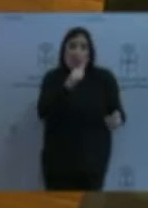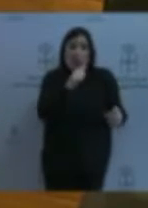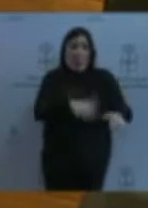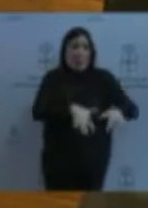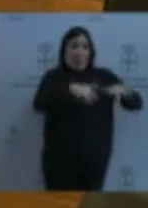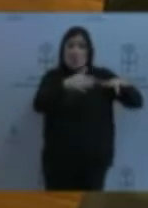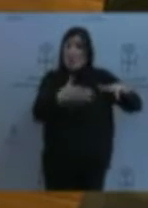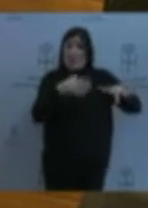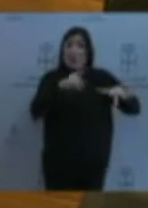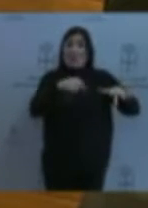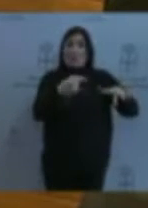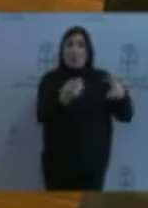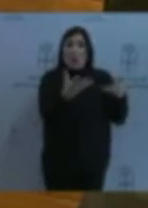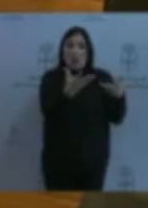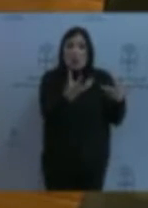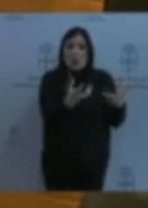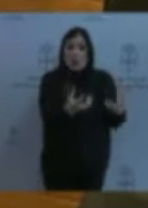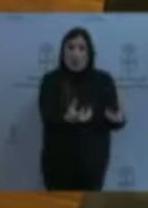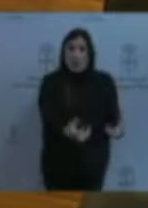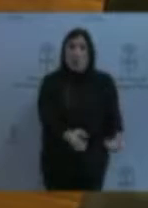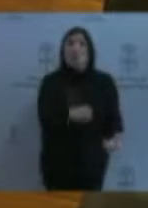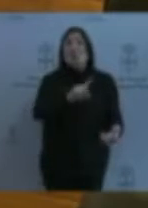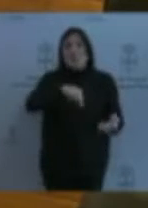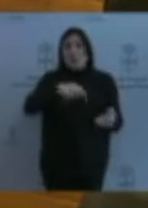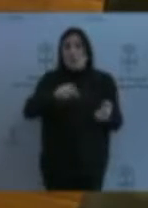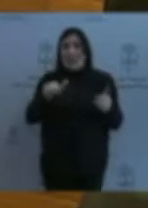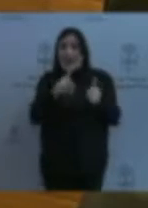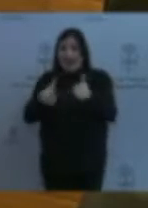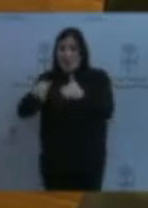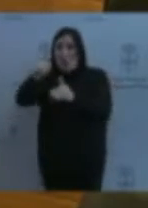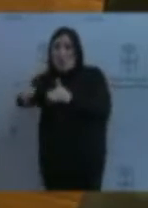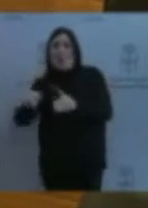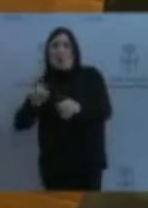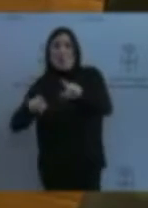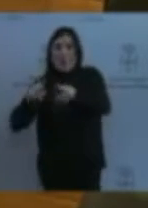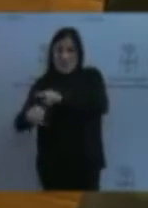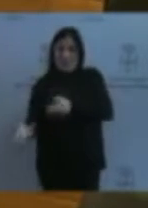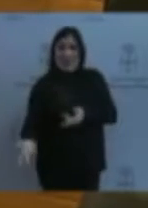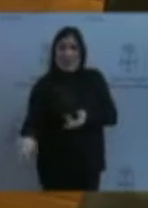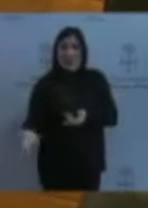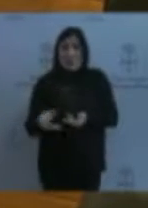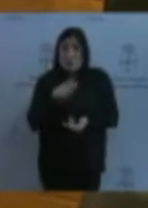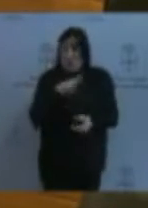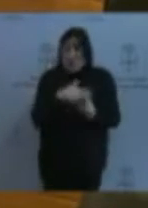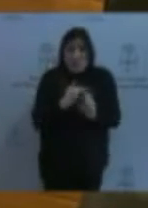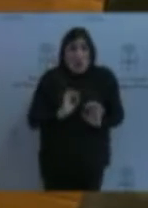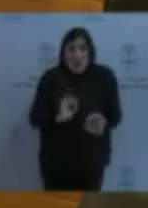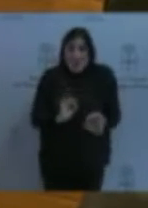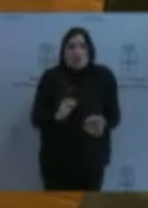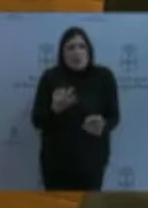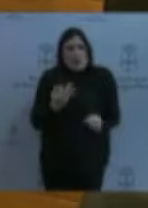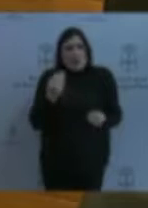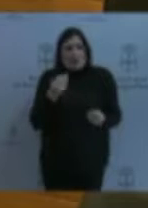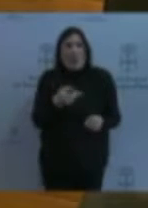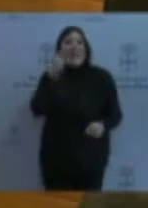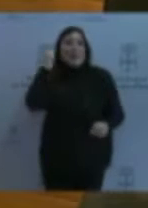evitando problemas río abajo. Hay que tener soluciones preventivas para lo que ya existe, no estamos diciendo de quitar nada, sino hay que tener soluciones preventivas para